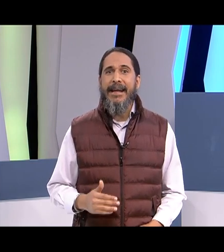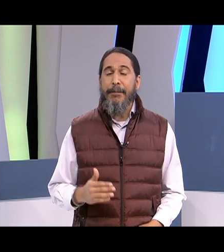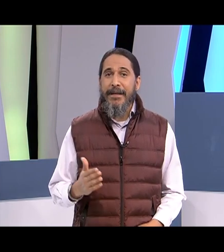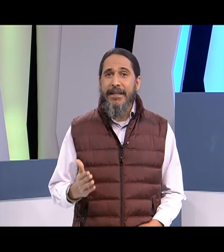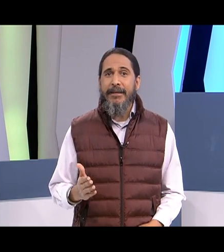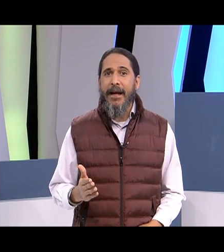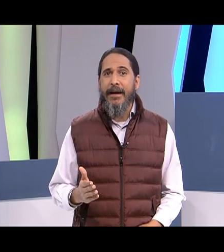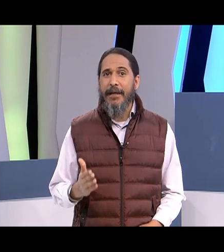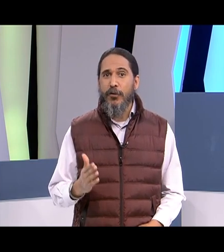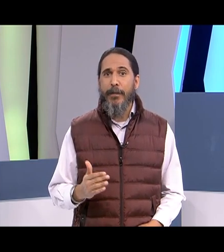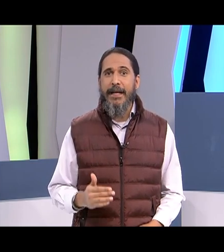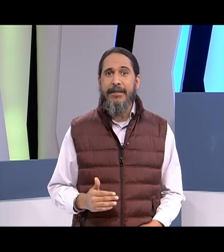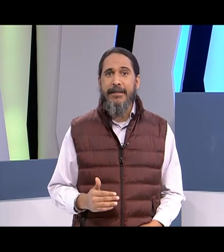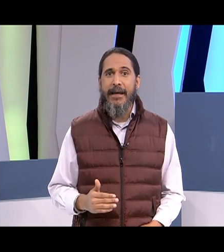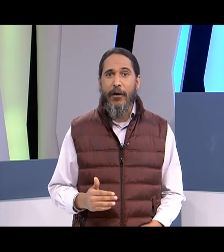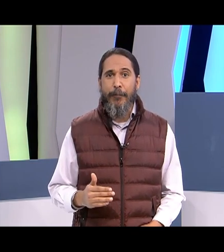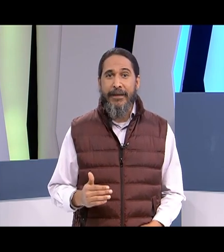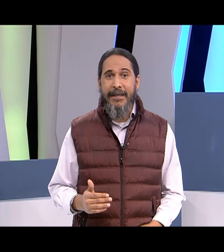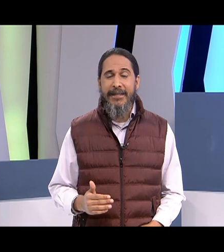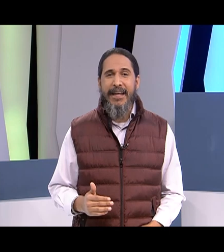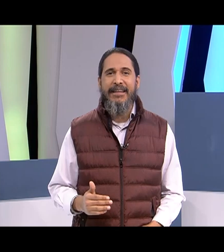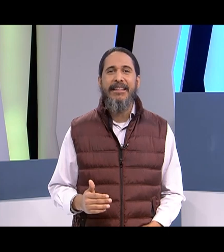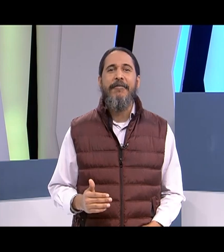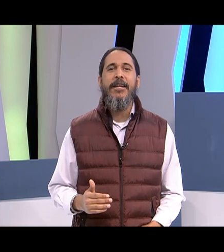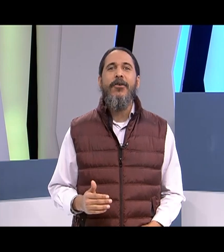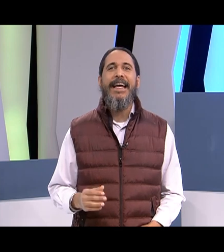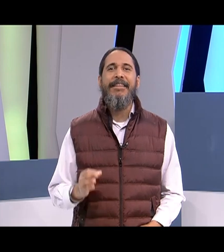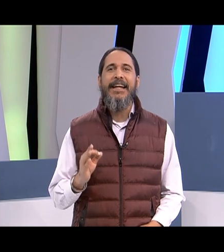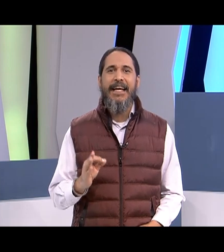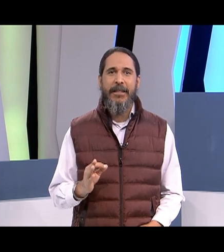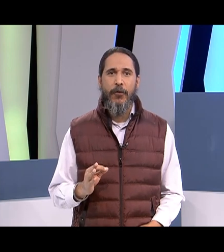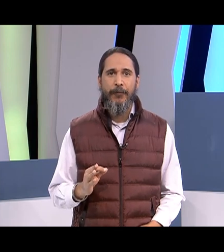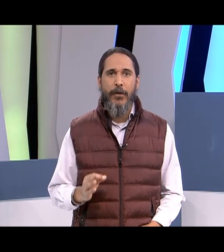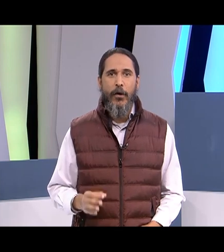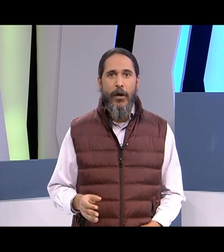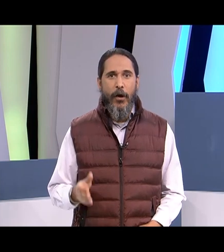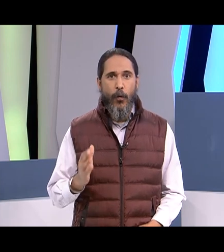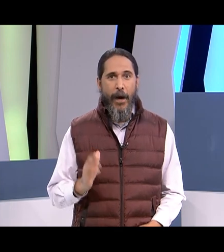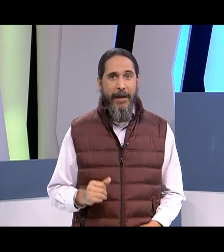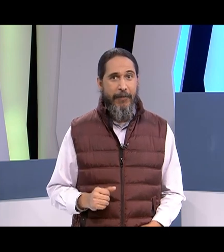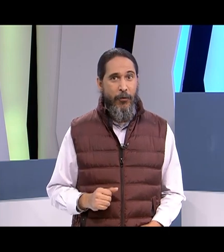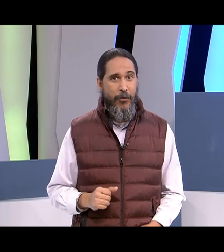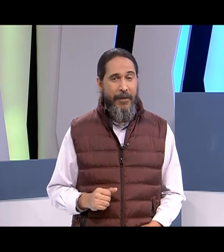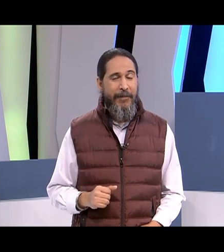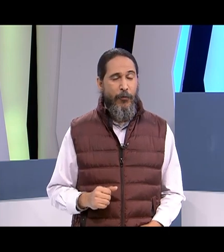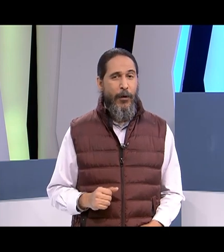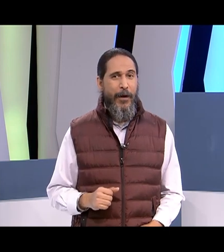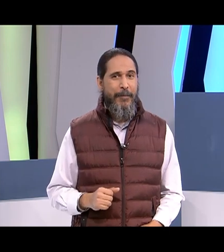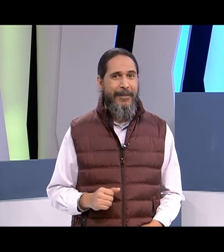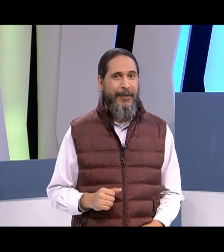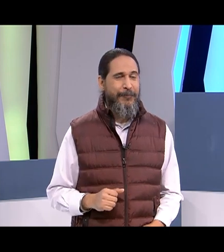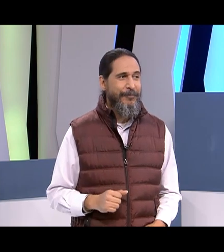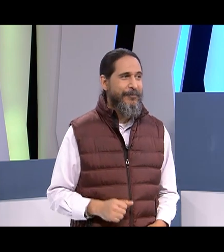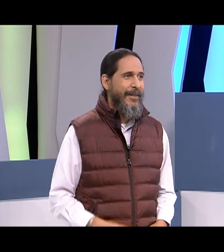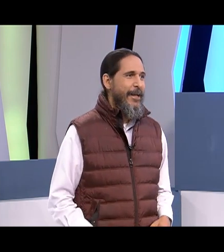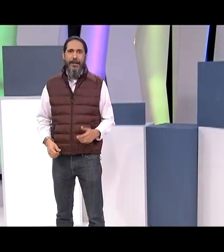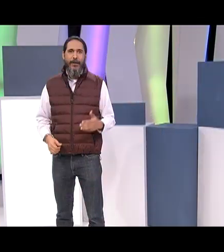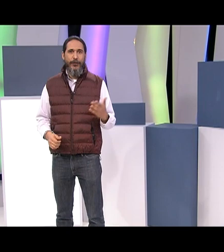años representarán a sus países en la competencia Desafío Energético en favor de un mejor